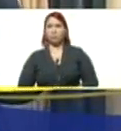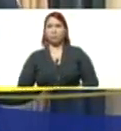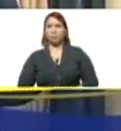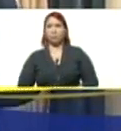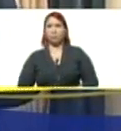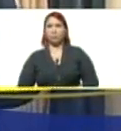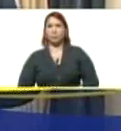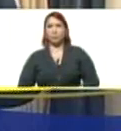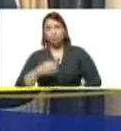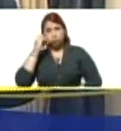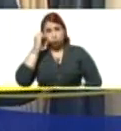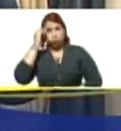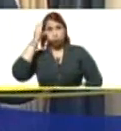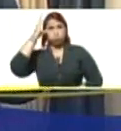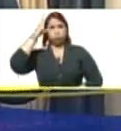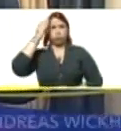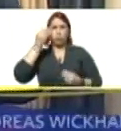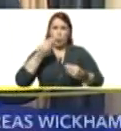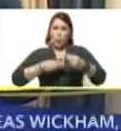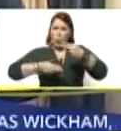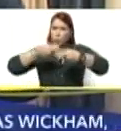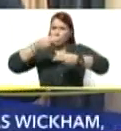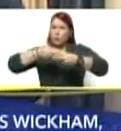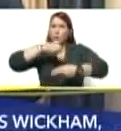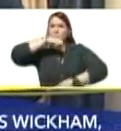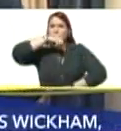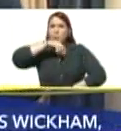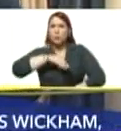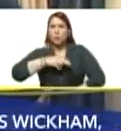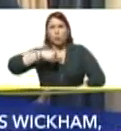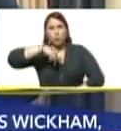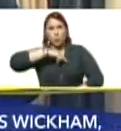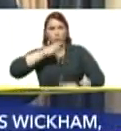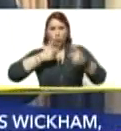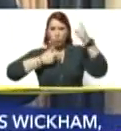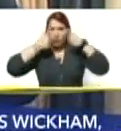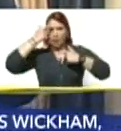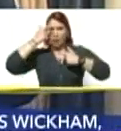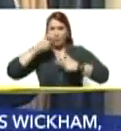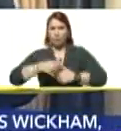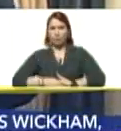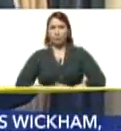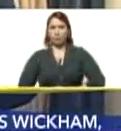y de la capacidad de construir historia como nuestro comandante Hugo Chávez.